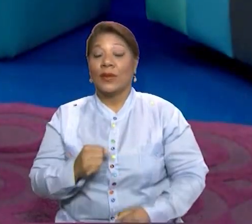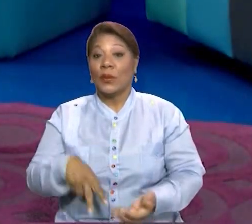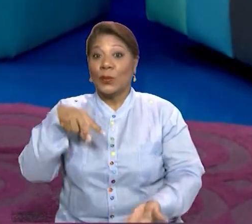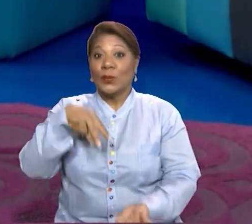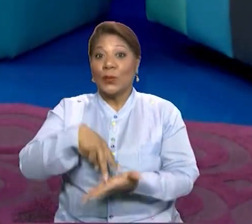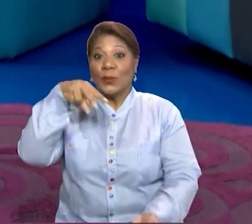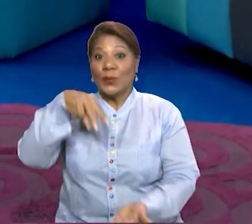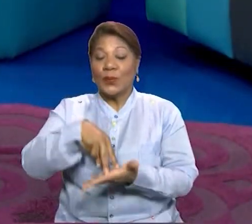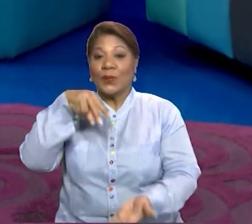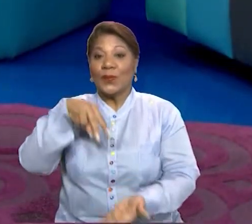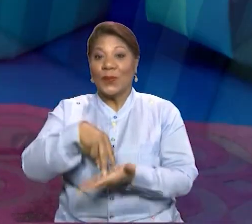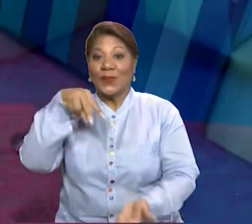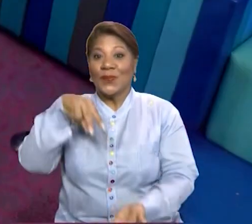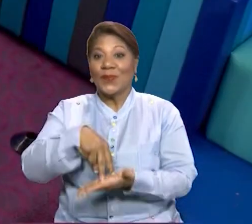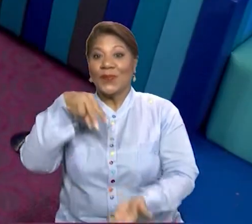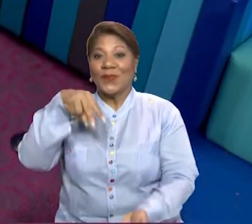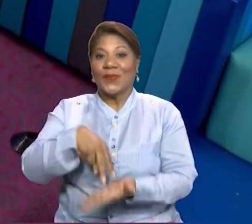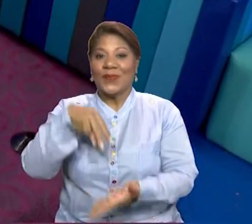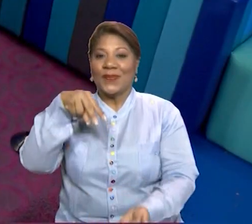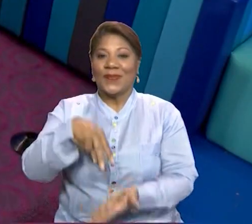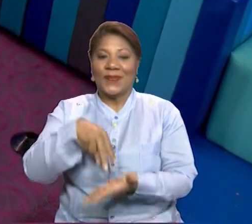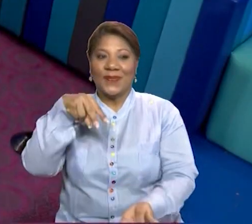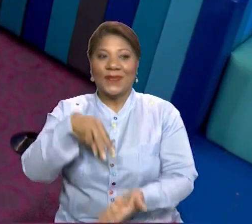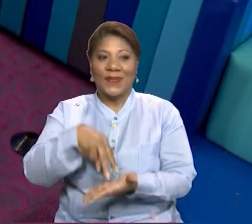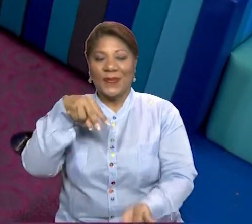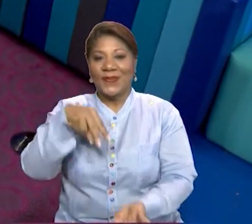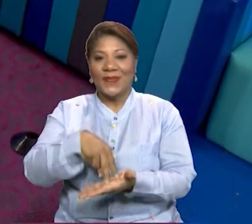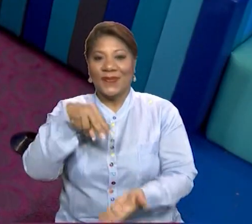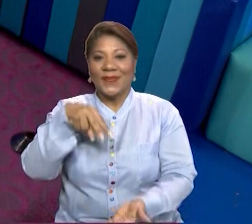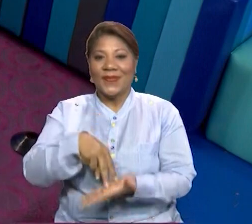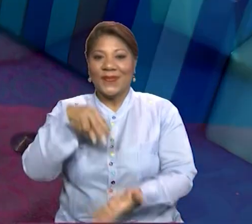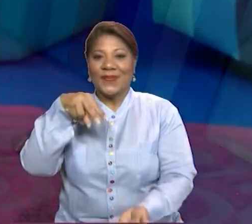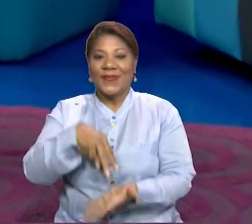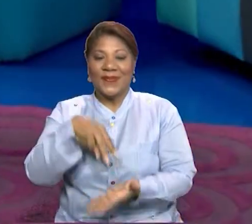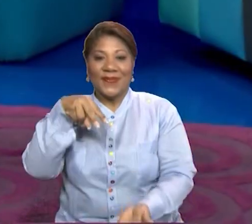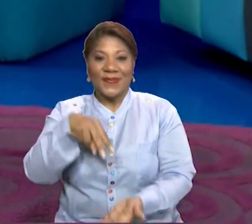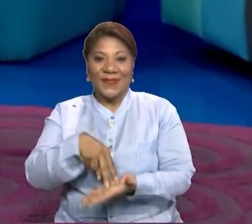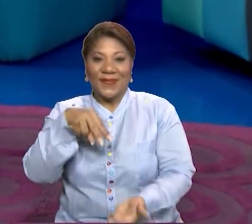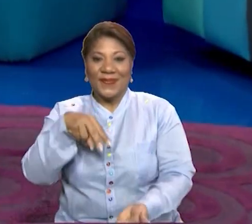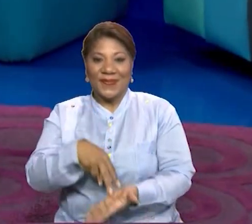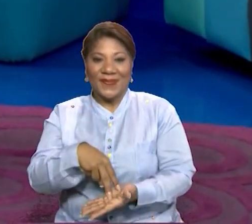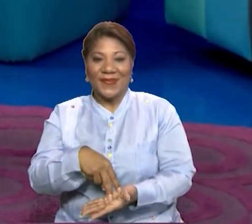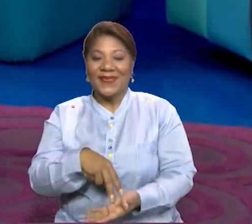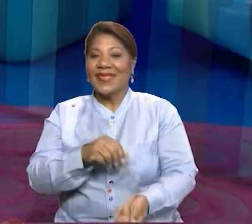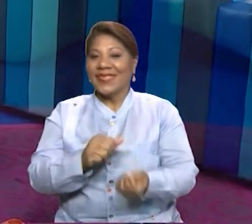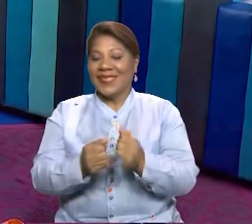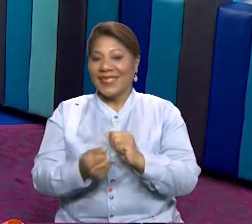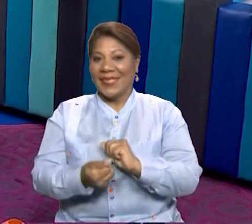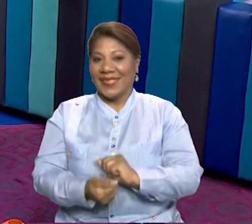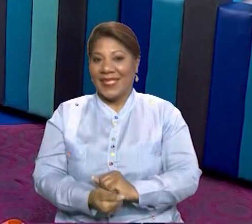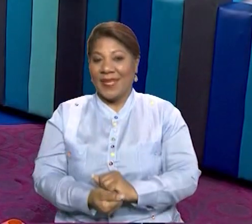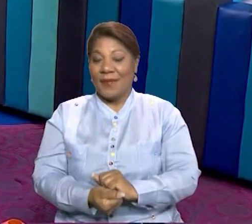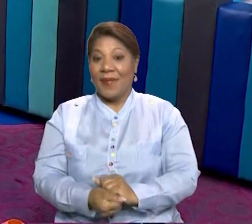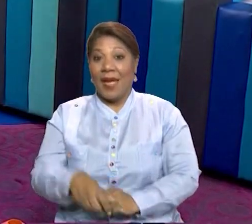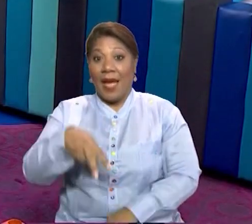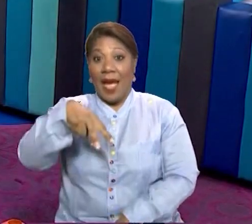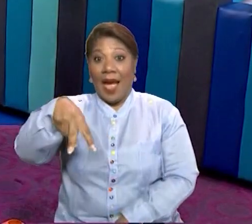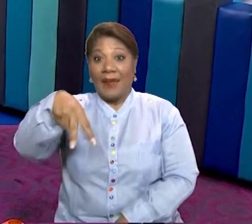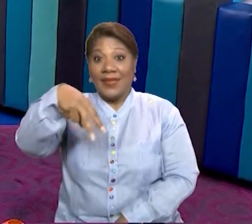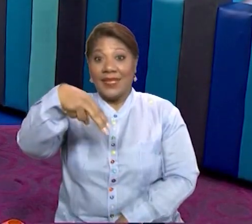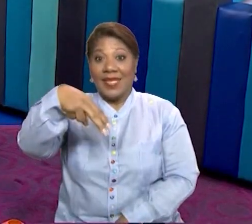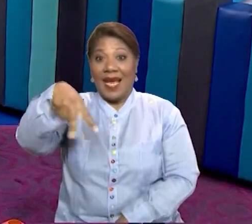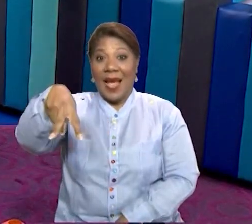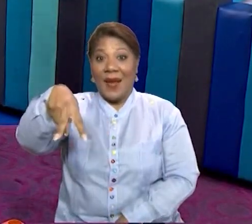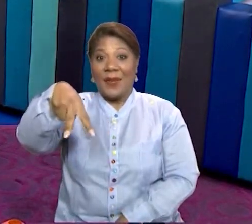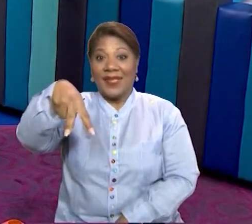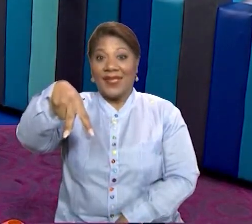1, 2, 3, 4, 5, 6. Cambiamos, abrimos y cerramos las piernas. Ya.